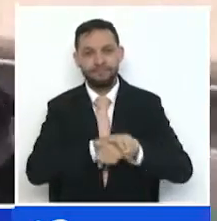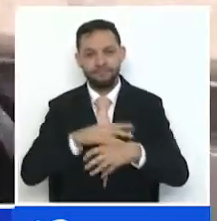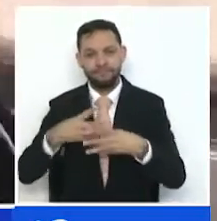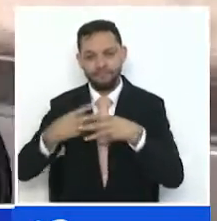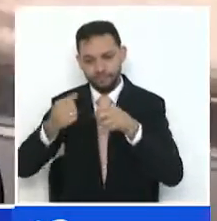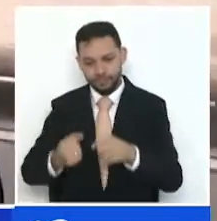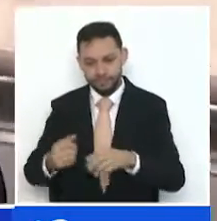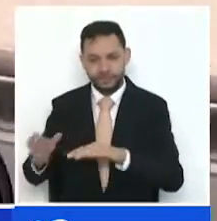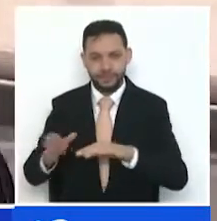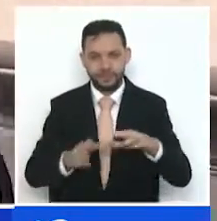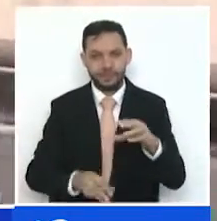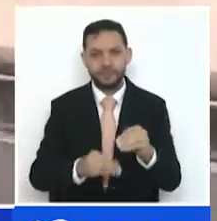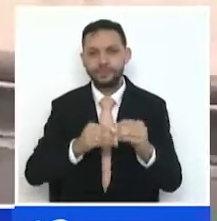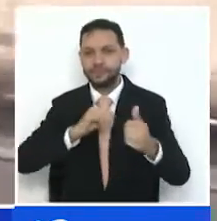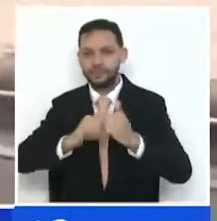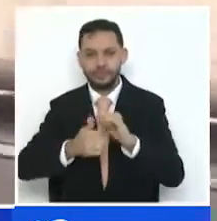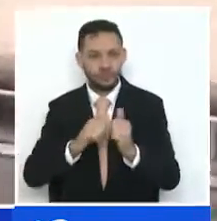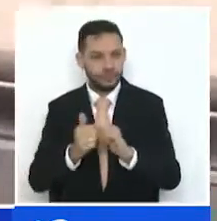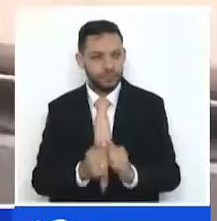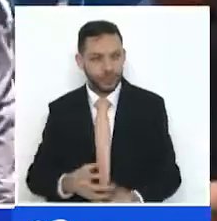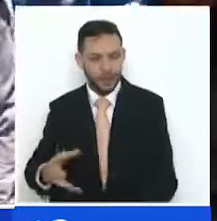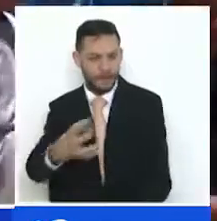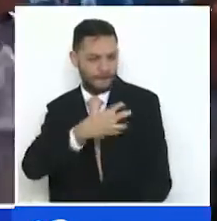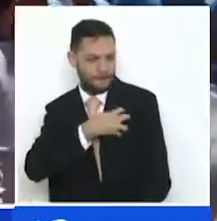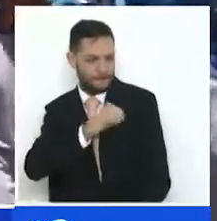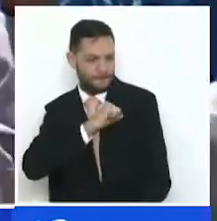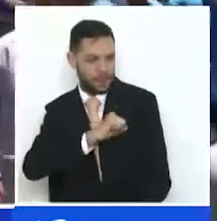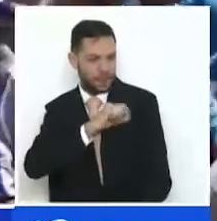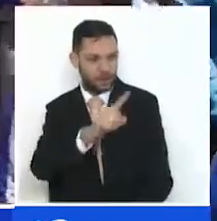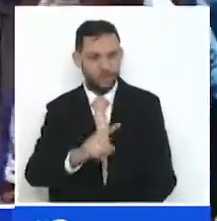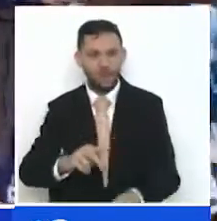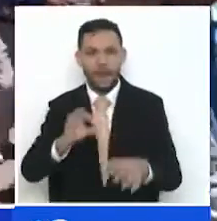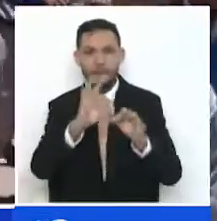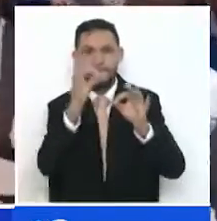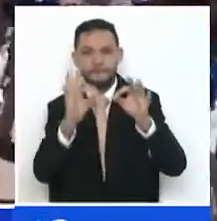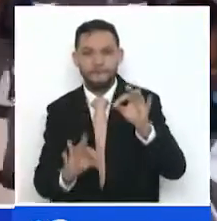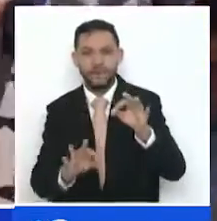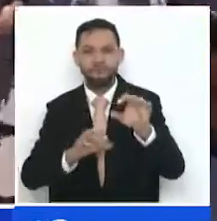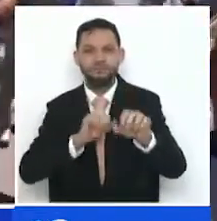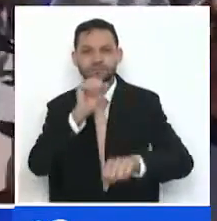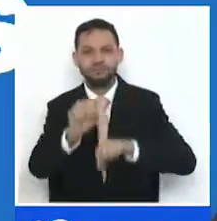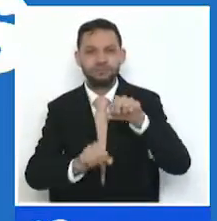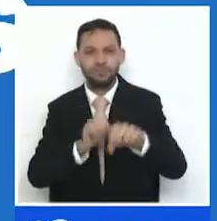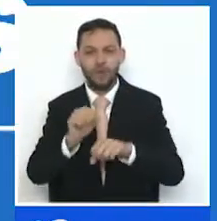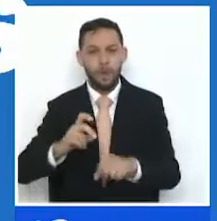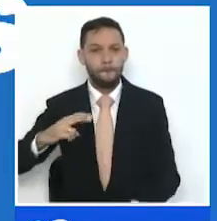Y en los deportes, título mundial de paraciclismo para Colombia en Portugal.